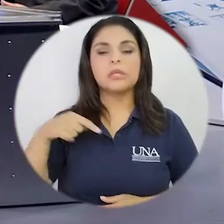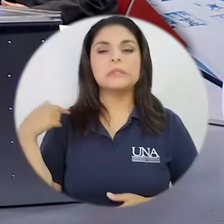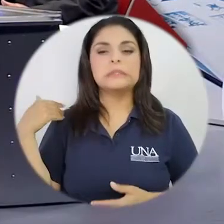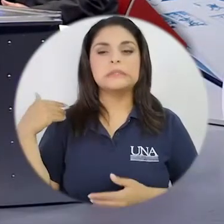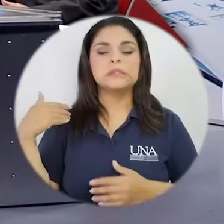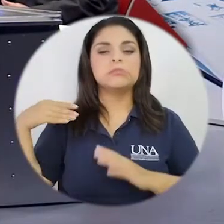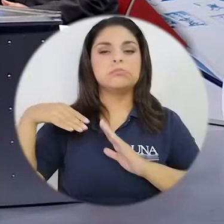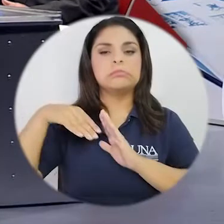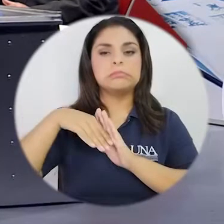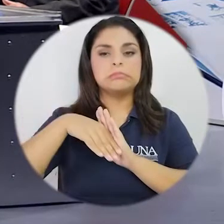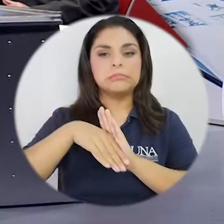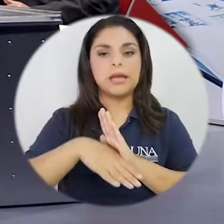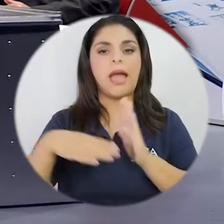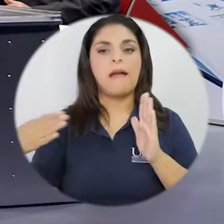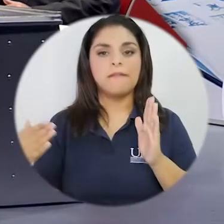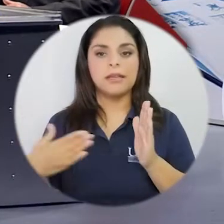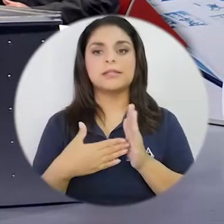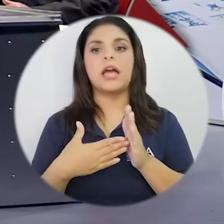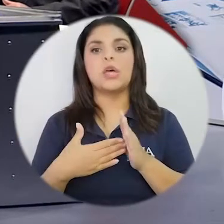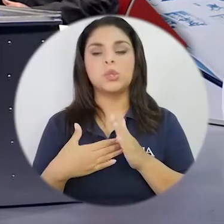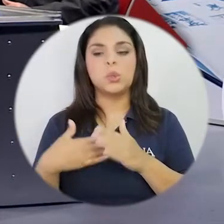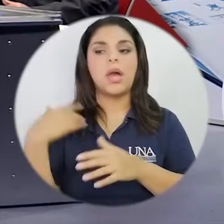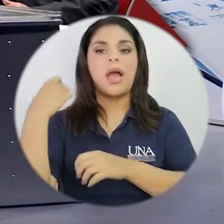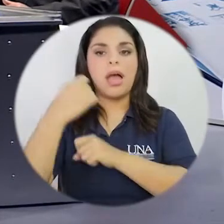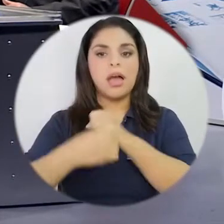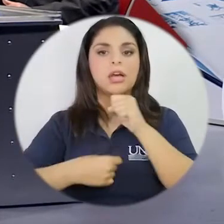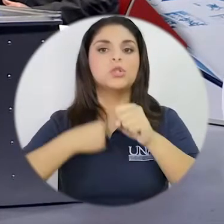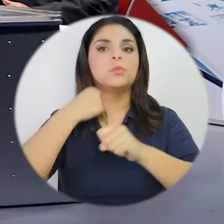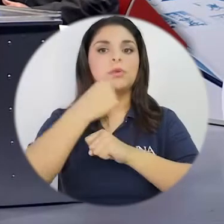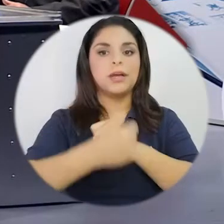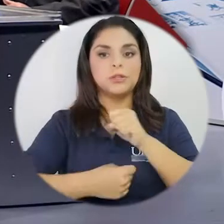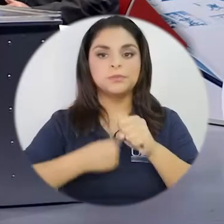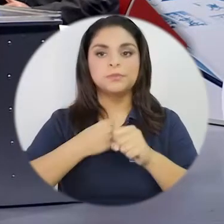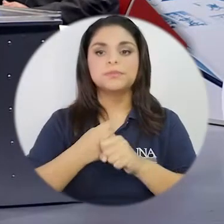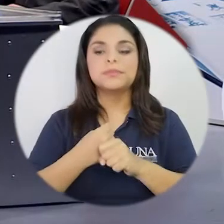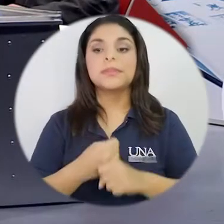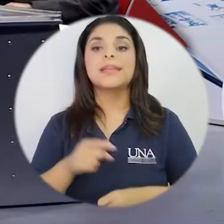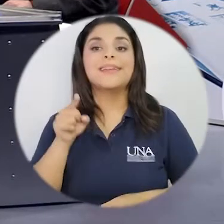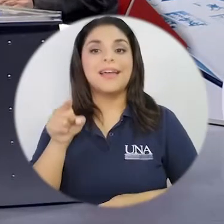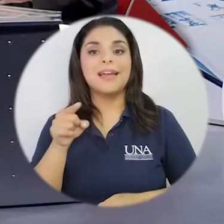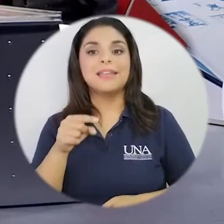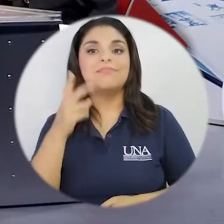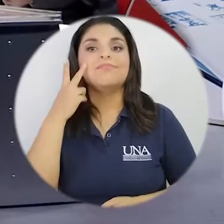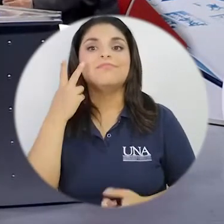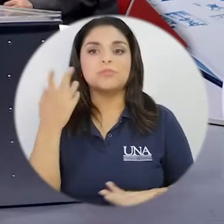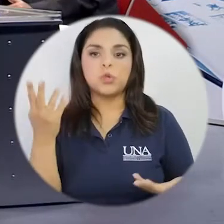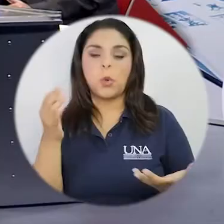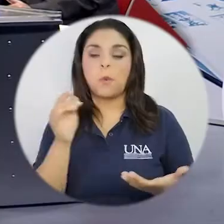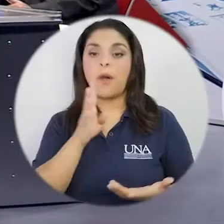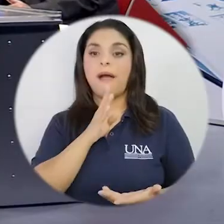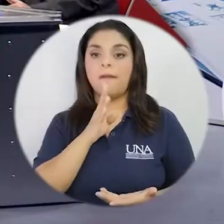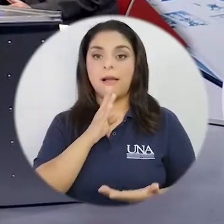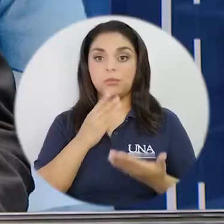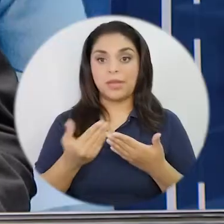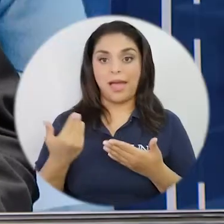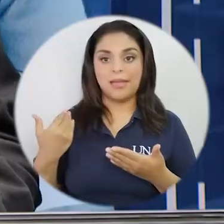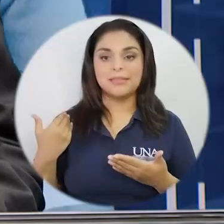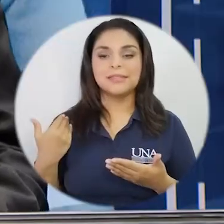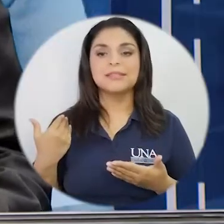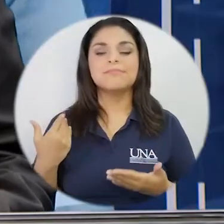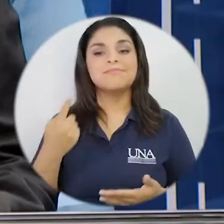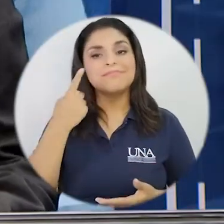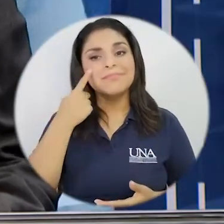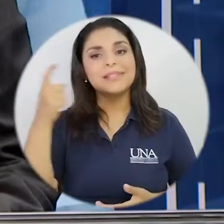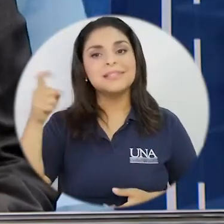que también viene, que se ha venido afectando año por año. Y de aquí lo que estábamos